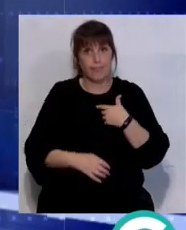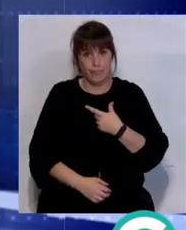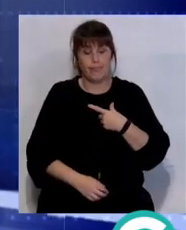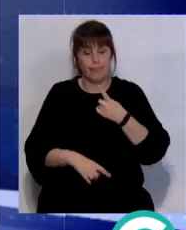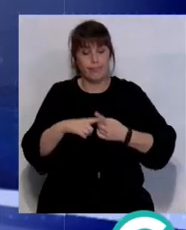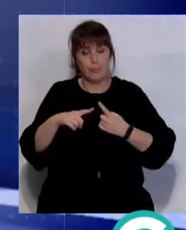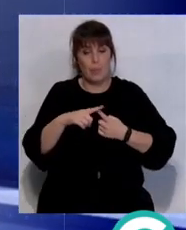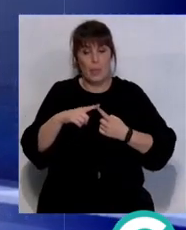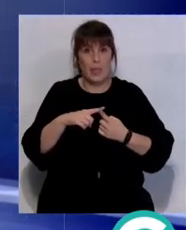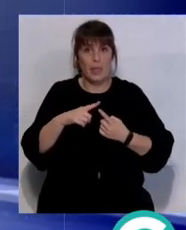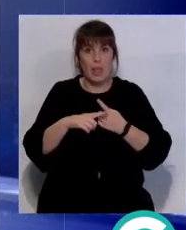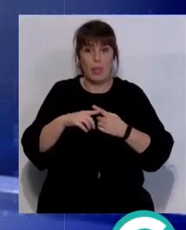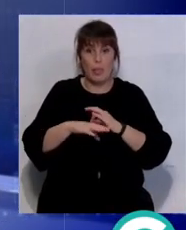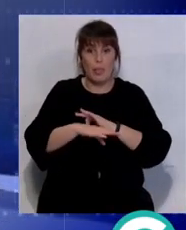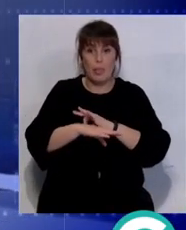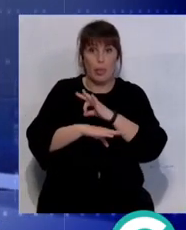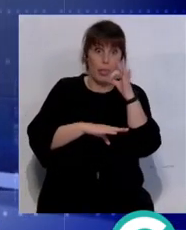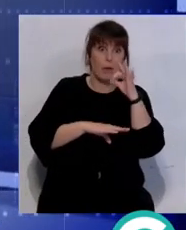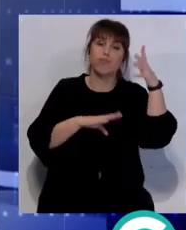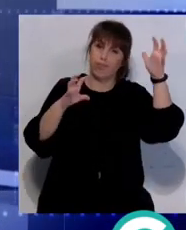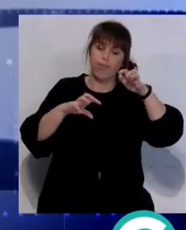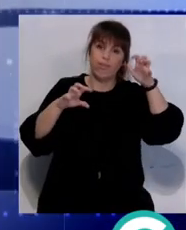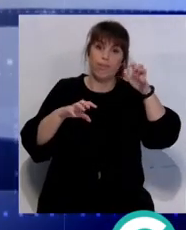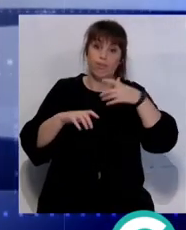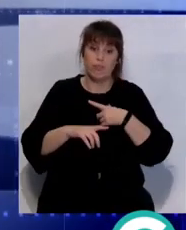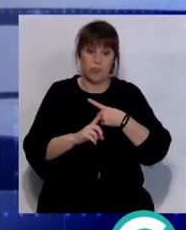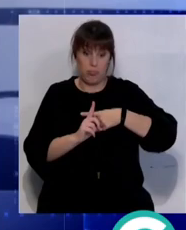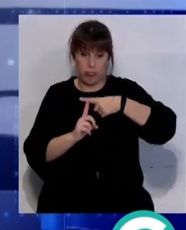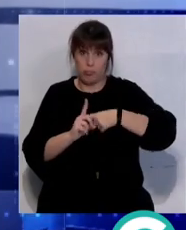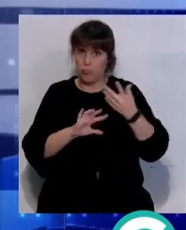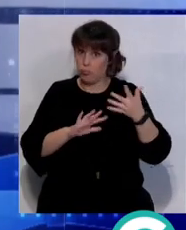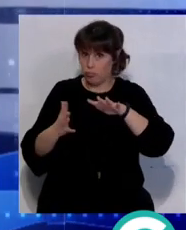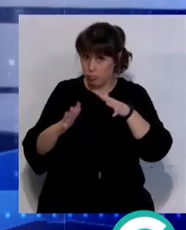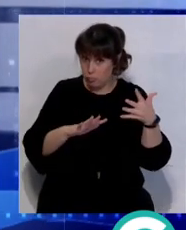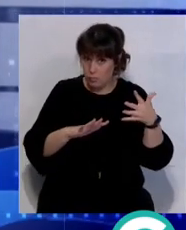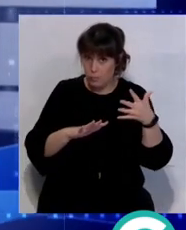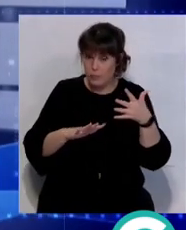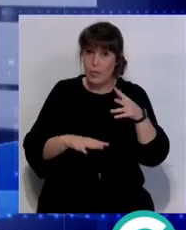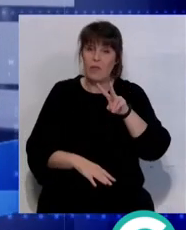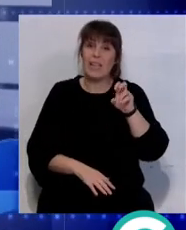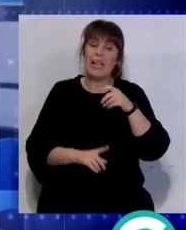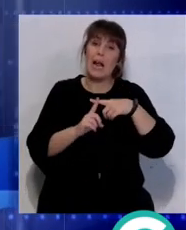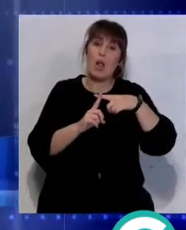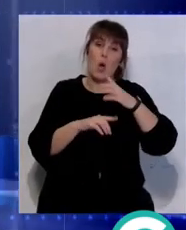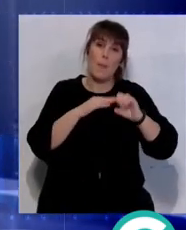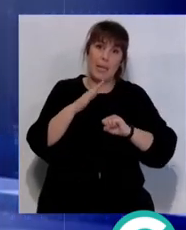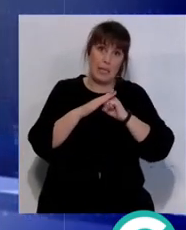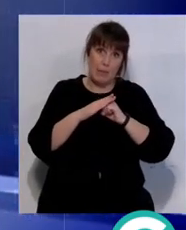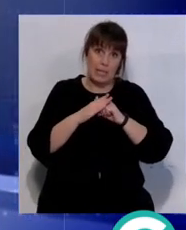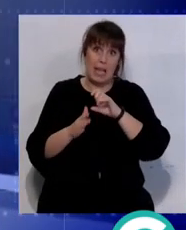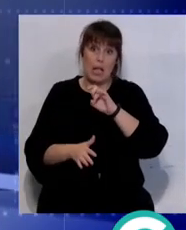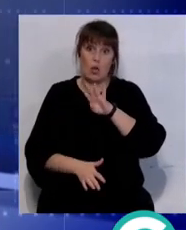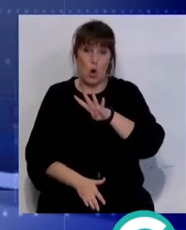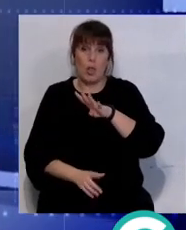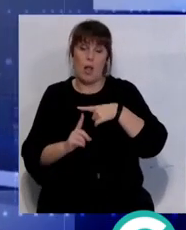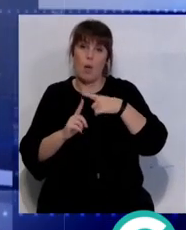del mediodía. Los valores extremos en cuanto a las temperaturas variarán entre los 20 grados de máxima y los 14